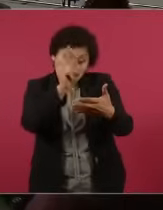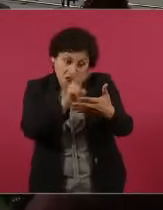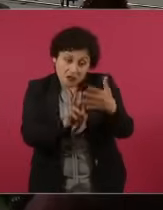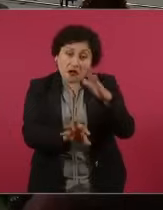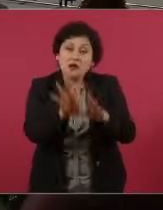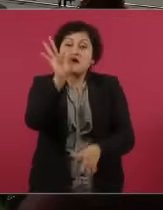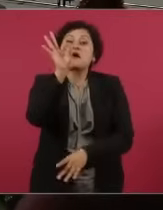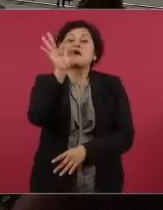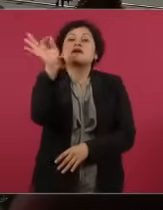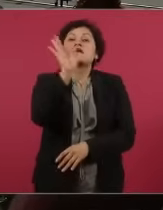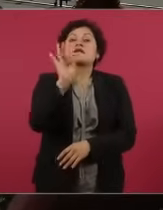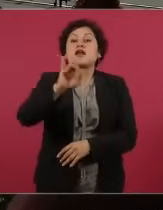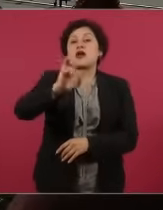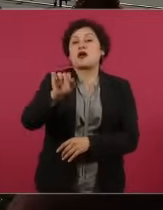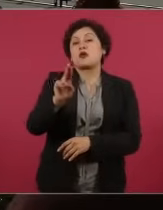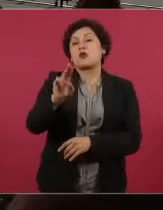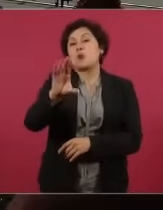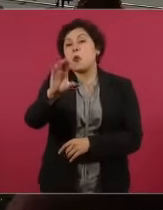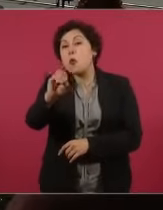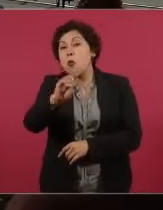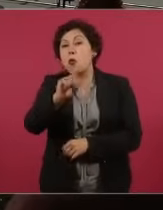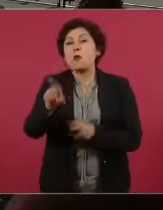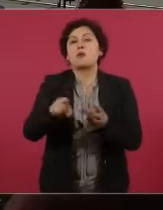a Junco o al camarada